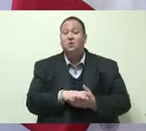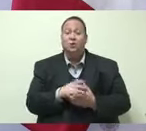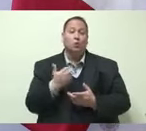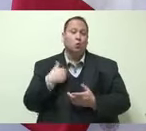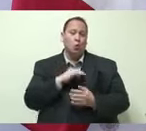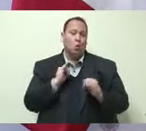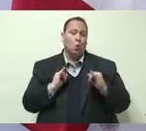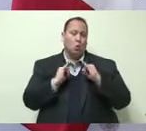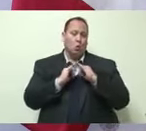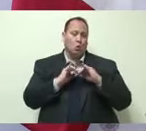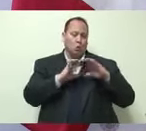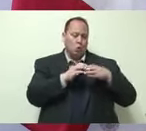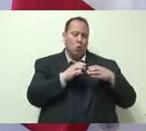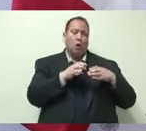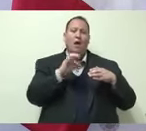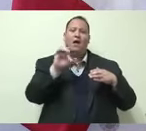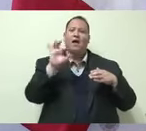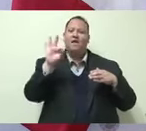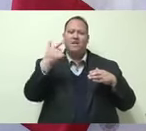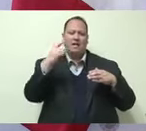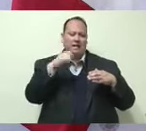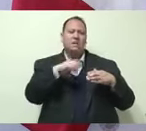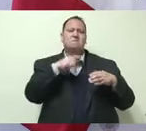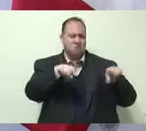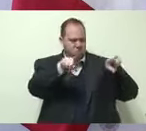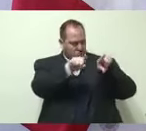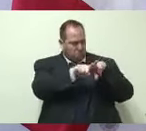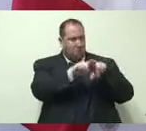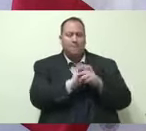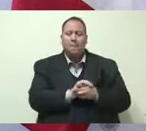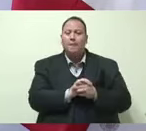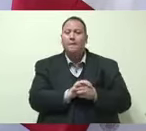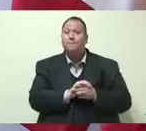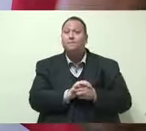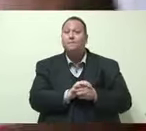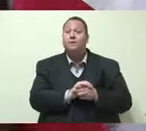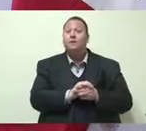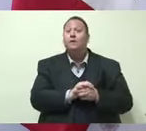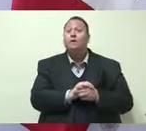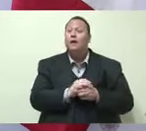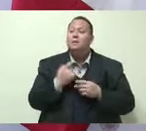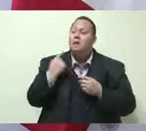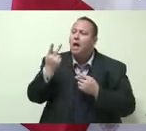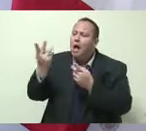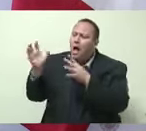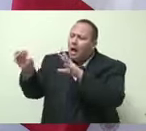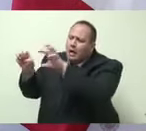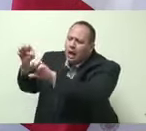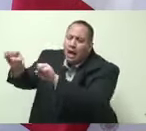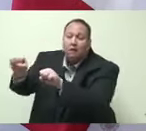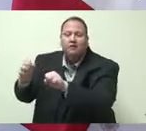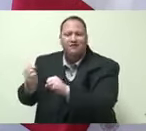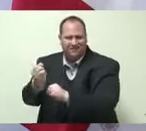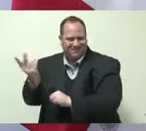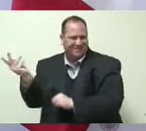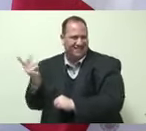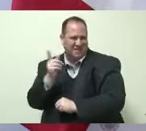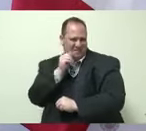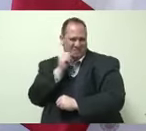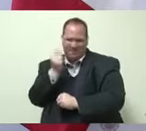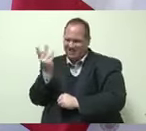de Procuración de Justicia. Se logró, desde luego, también la intervención de diversas personas por parte de las corporaciones de